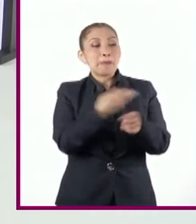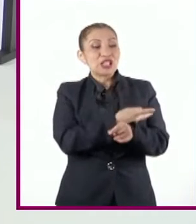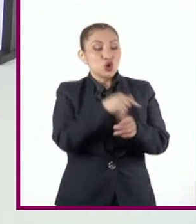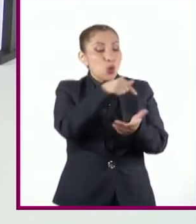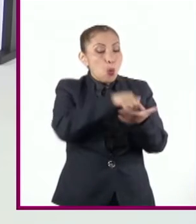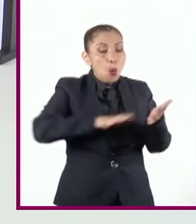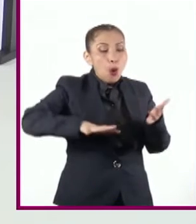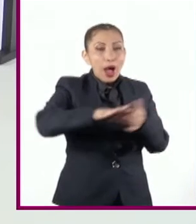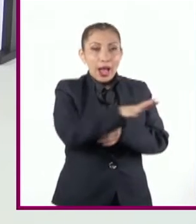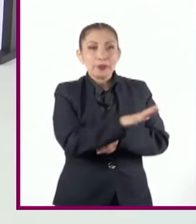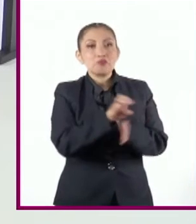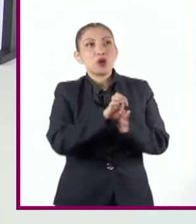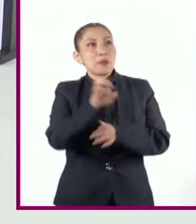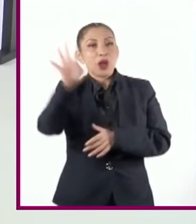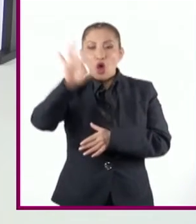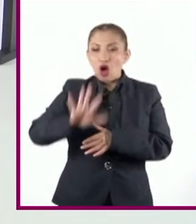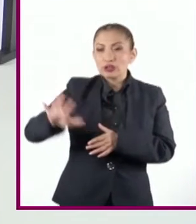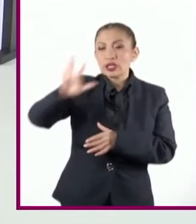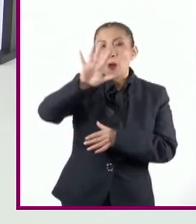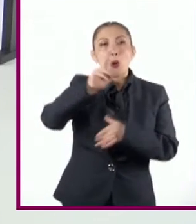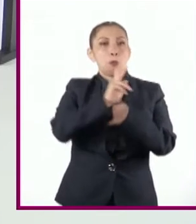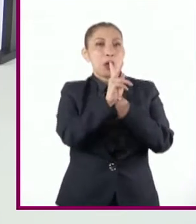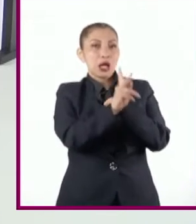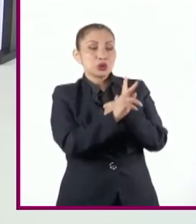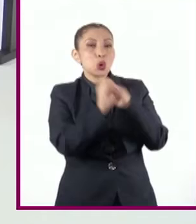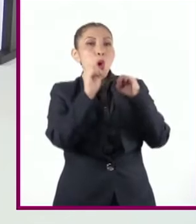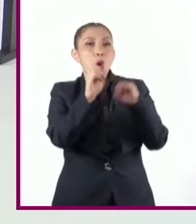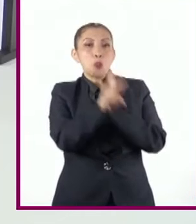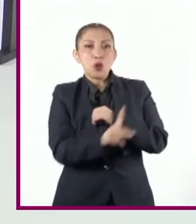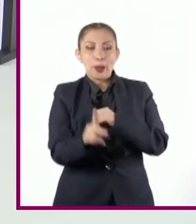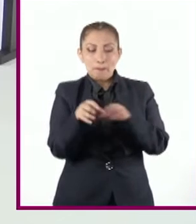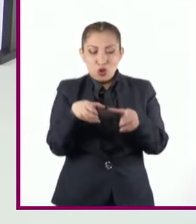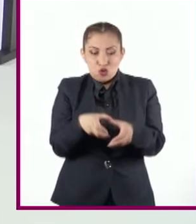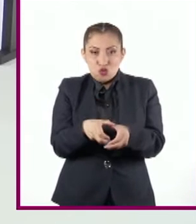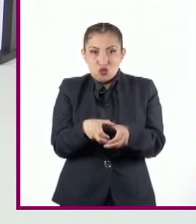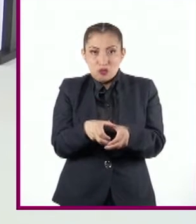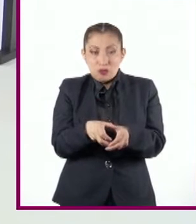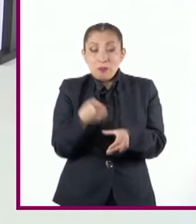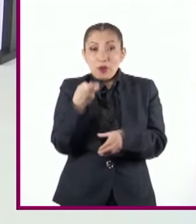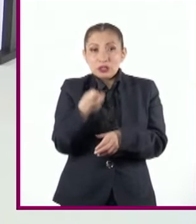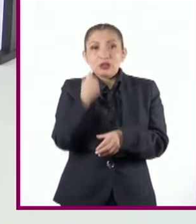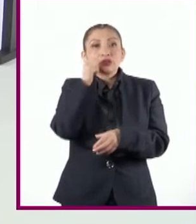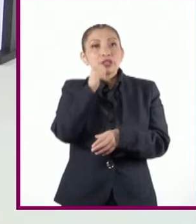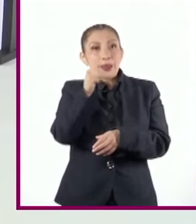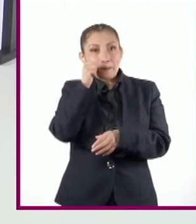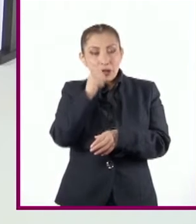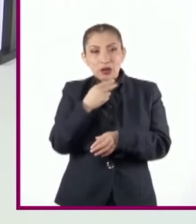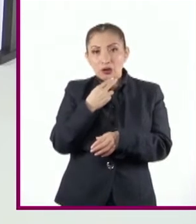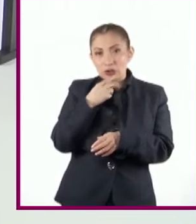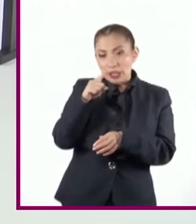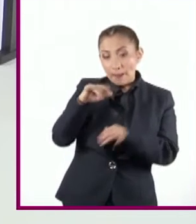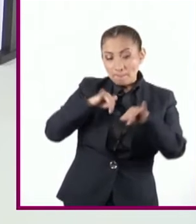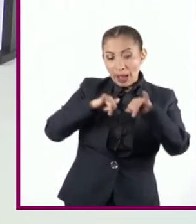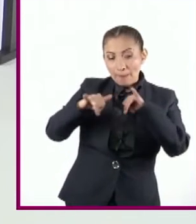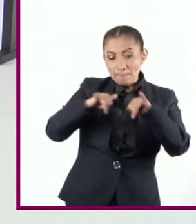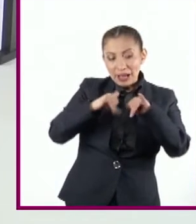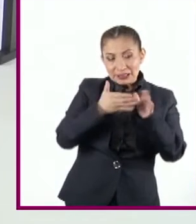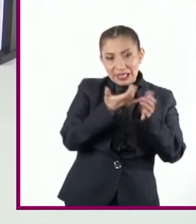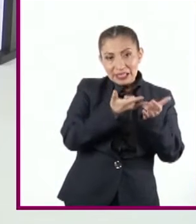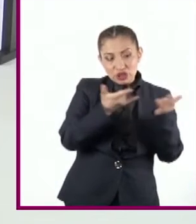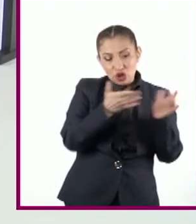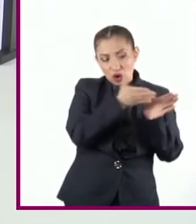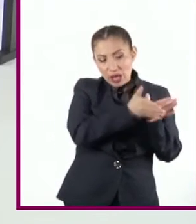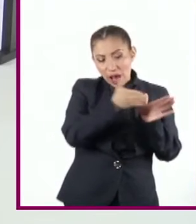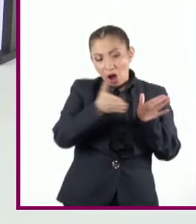hecho. Puede ser un continente, un país o un poblado. Para este caso, siempre son útiles los mapas históricos